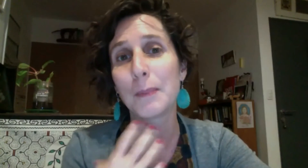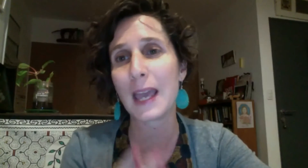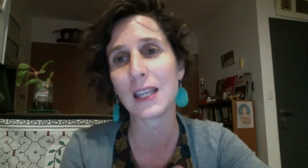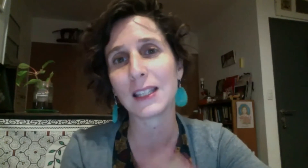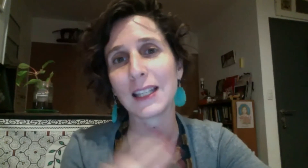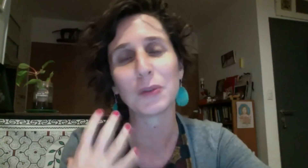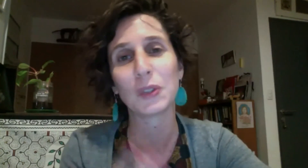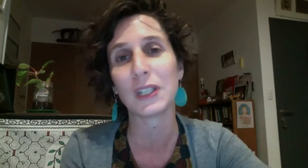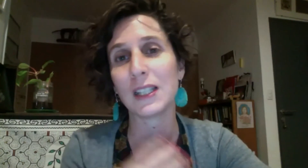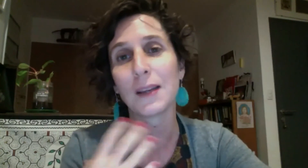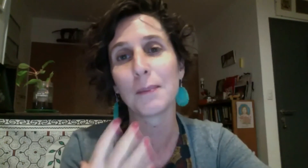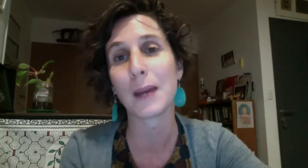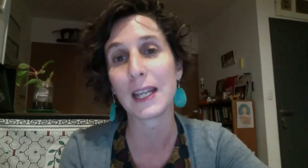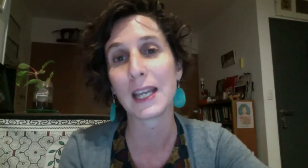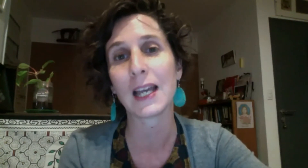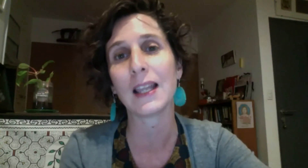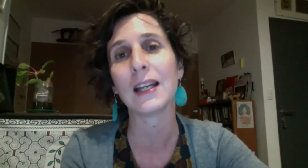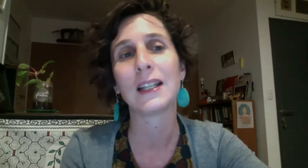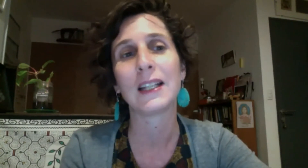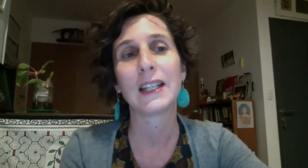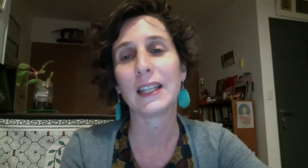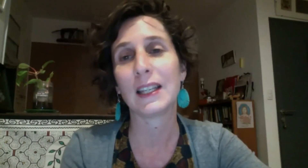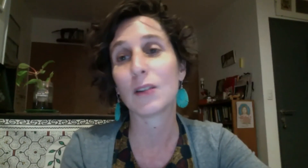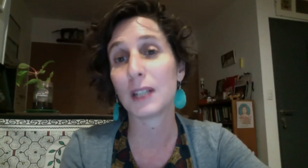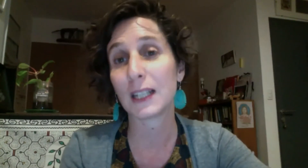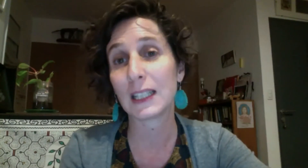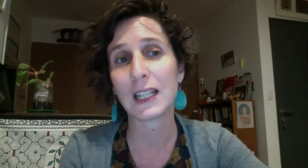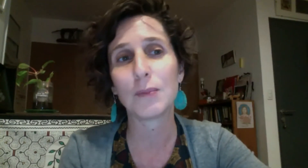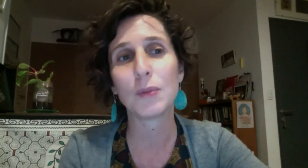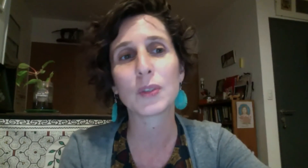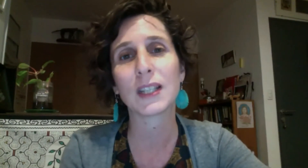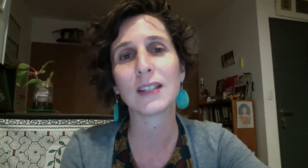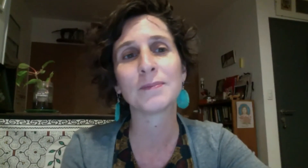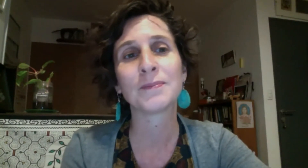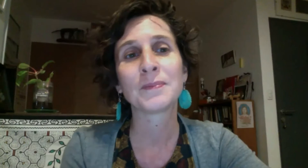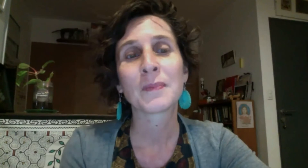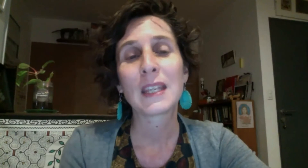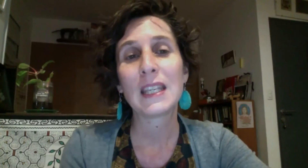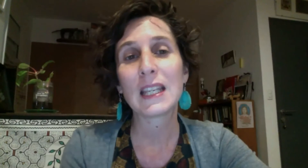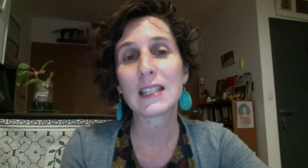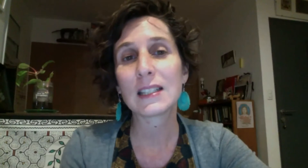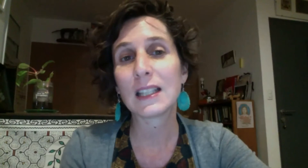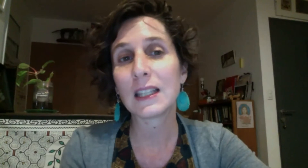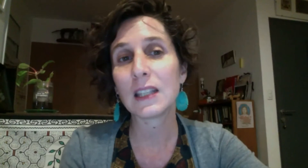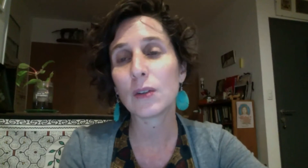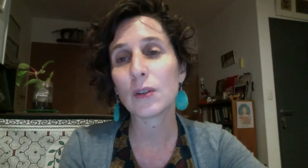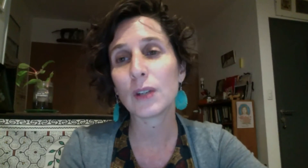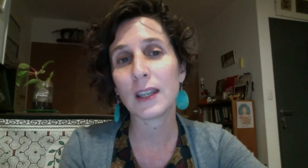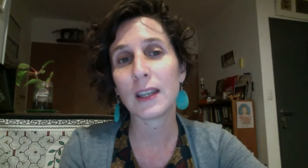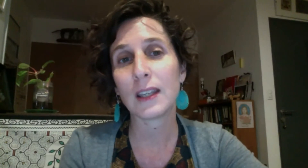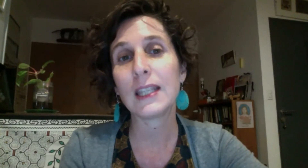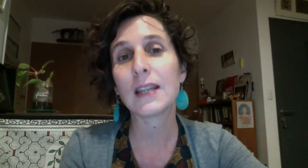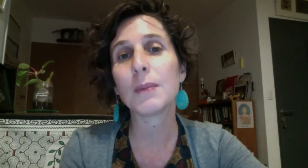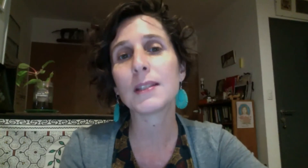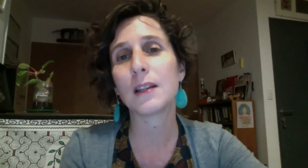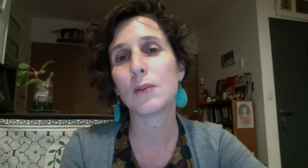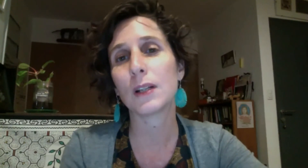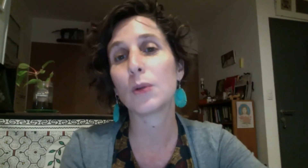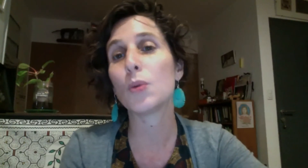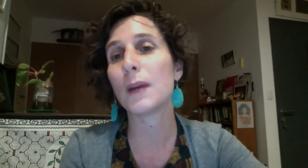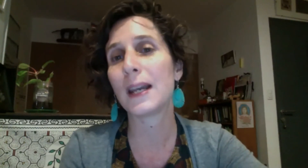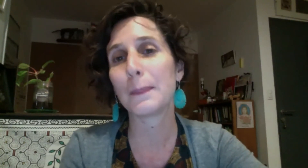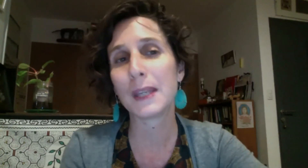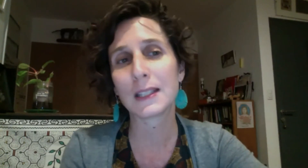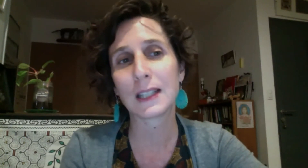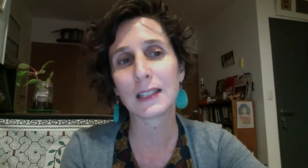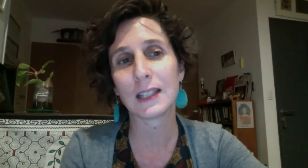tan bella, tan nutrida y tan variada como la que tiene el MUSEN, y en ese sentido dinamiza el lugar que